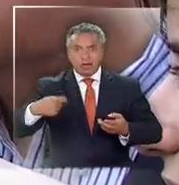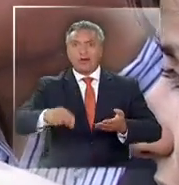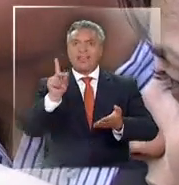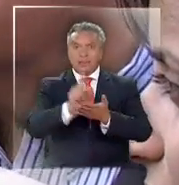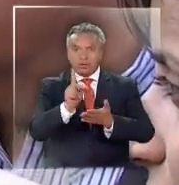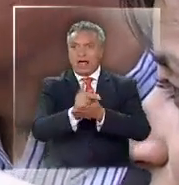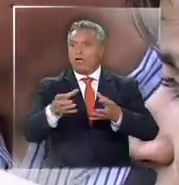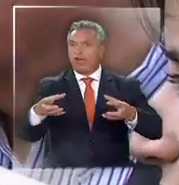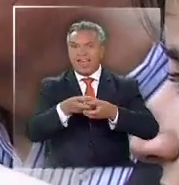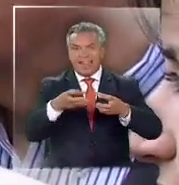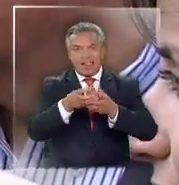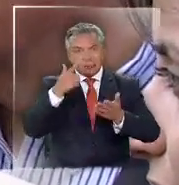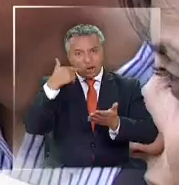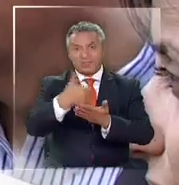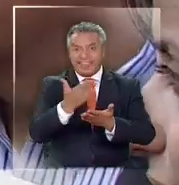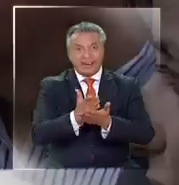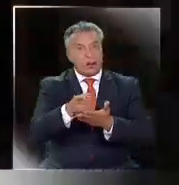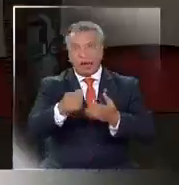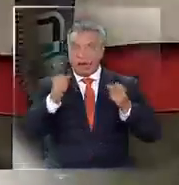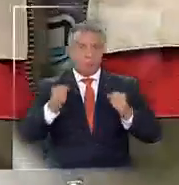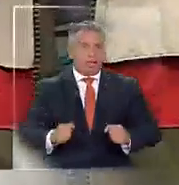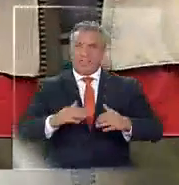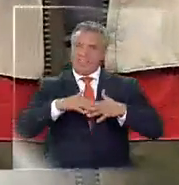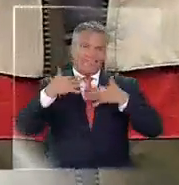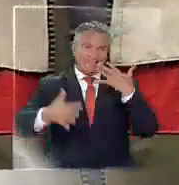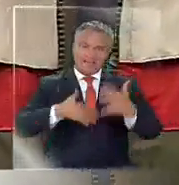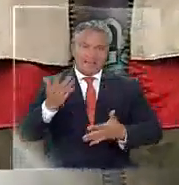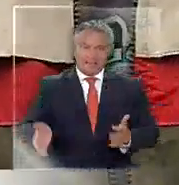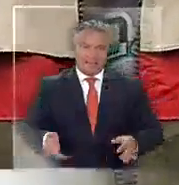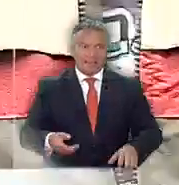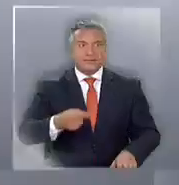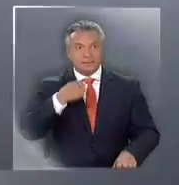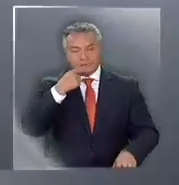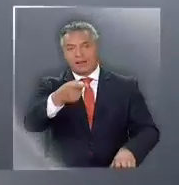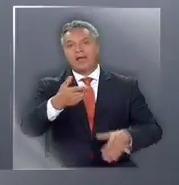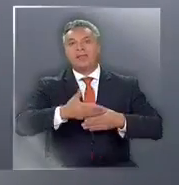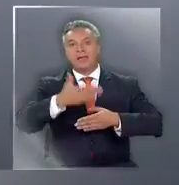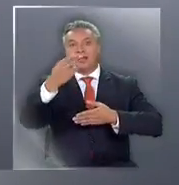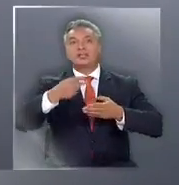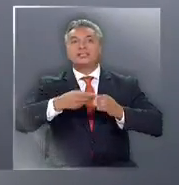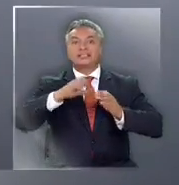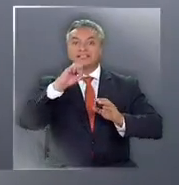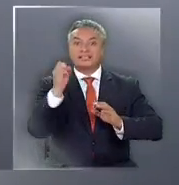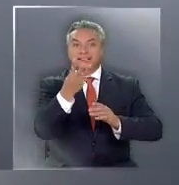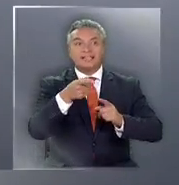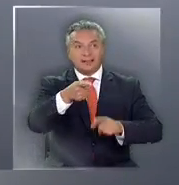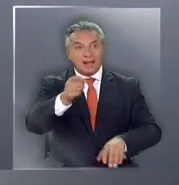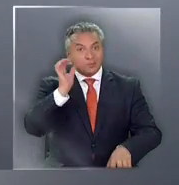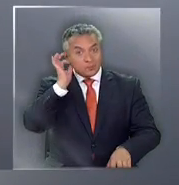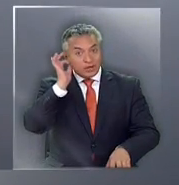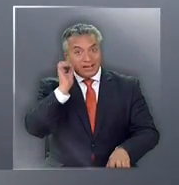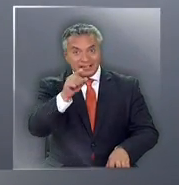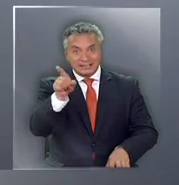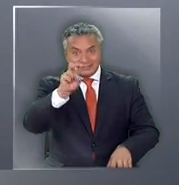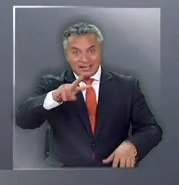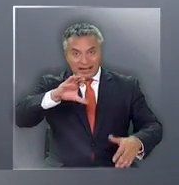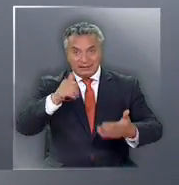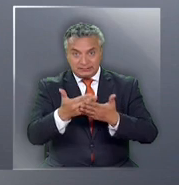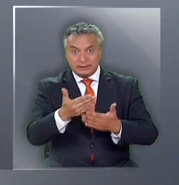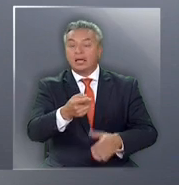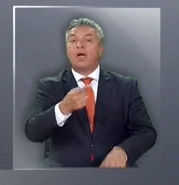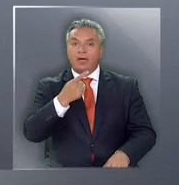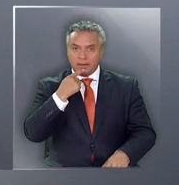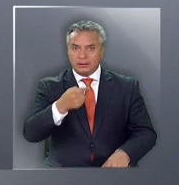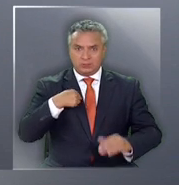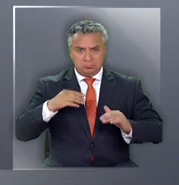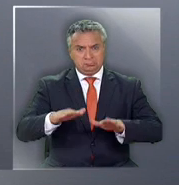equipos técnicos, eso puede terminar un desastre. En declaraciones a La Tercera, la precandidata del Frente Amplio, Beatriz Sánchez, dijo sorprenderle